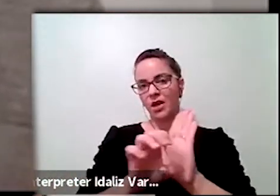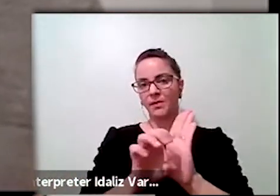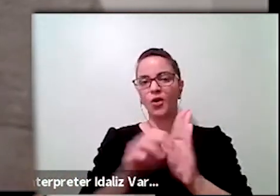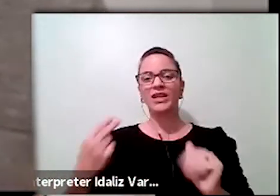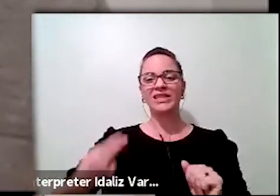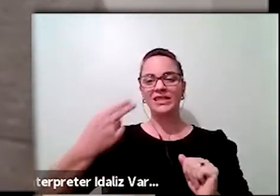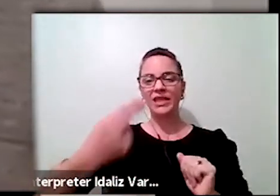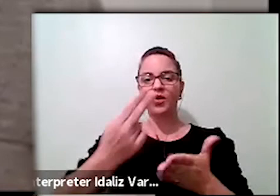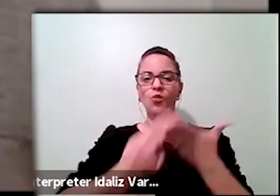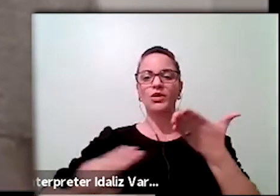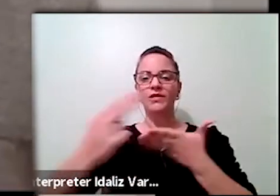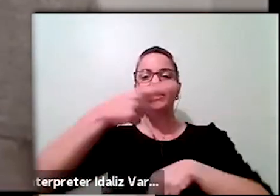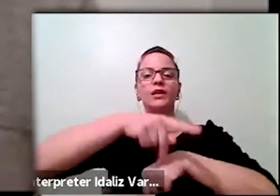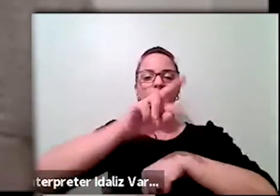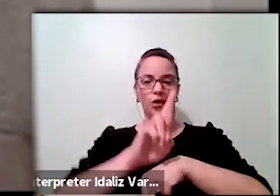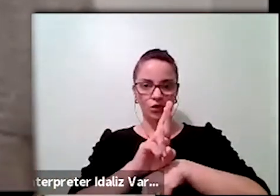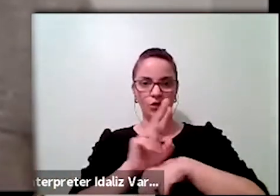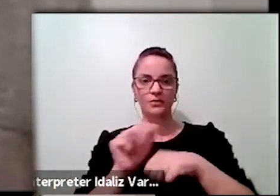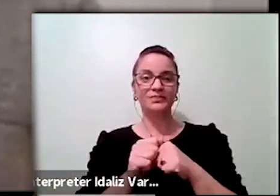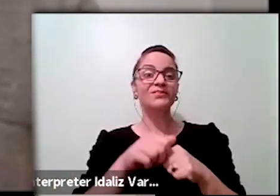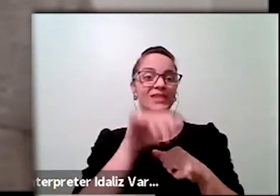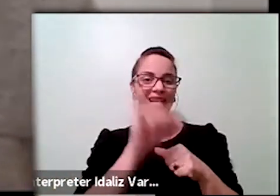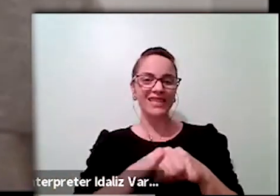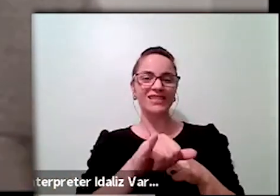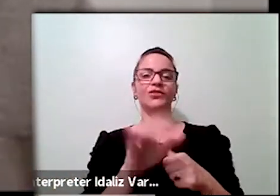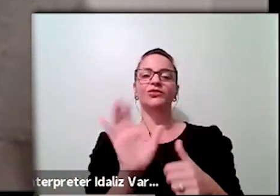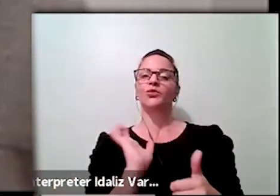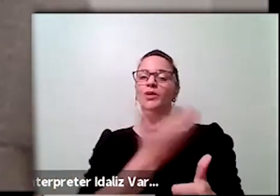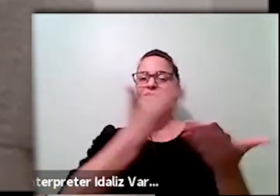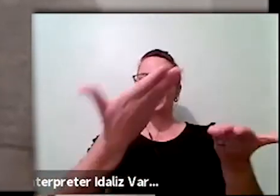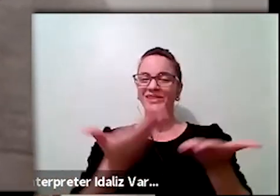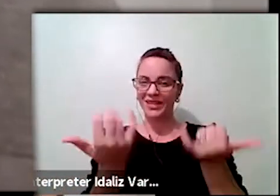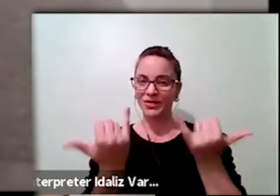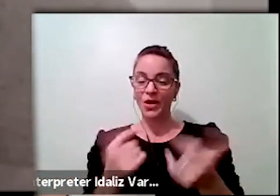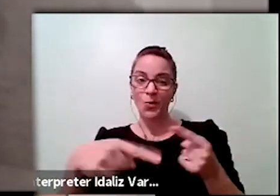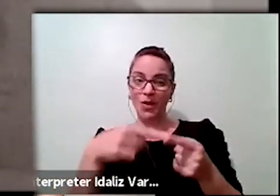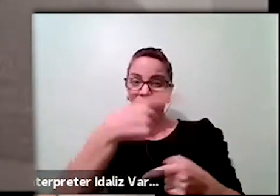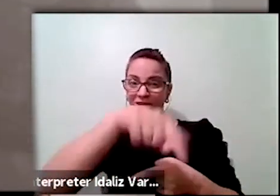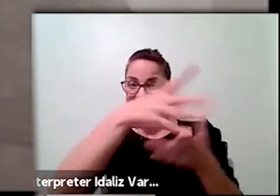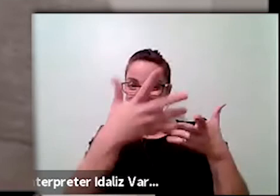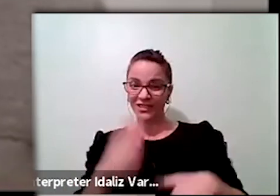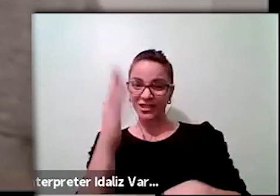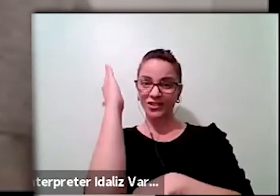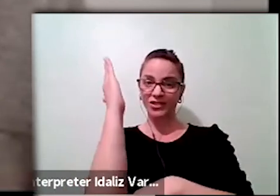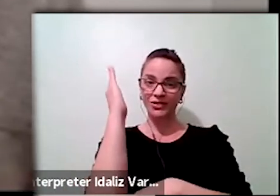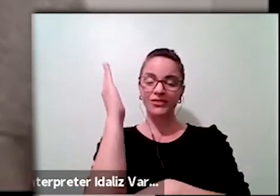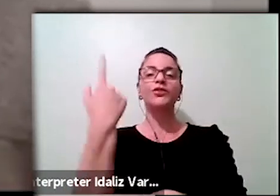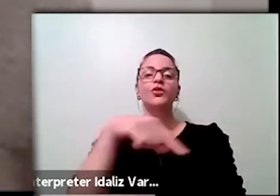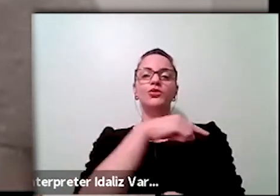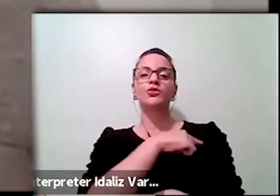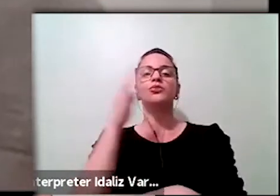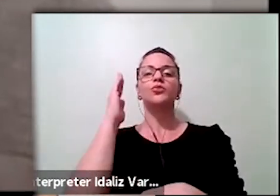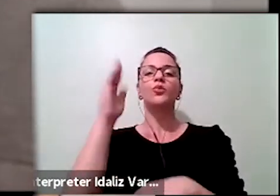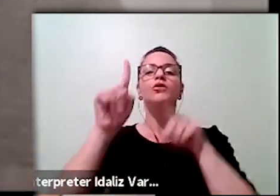de la Universidad de Puerto Rico. Esos son nuestros panelistas. Una vez ellos terminen su presentación, vamos a tener una sesión